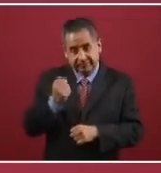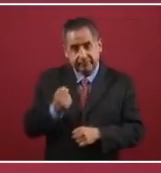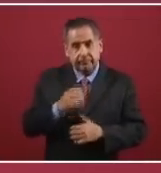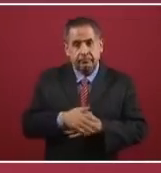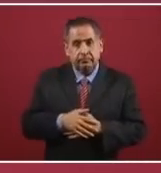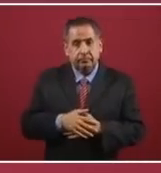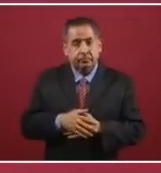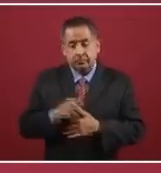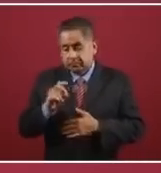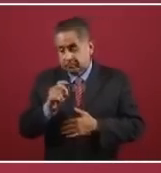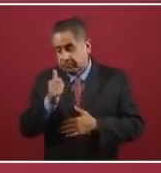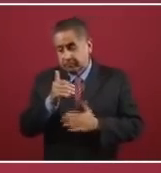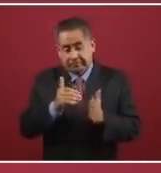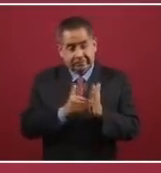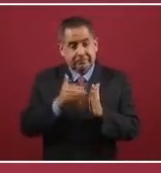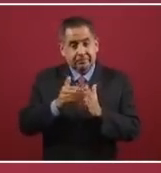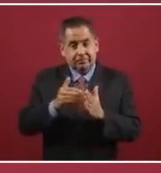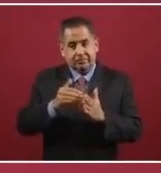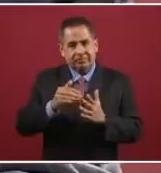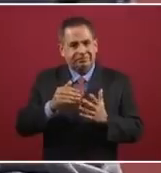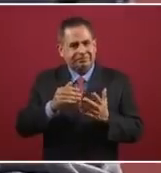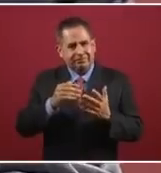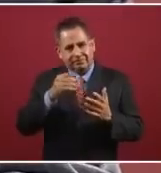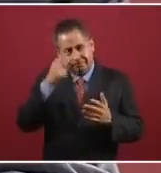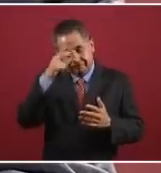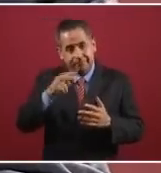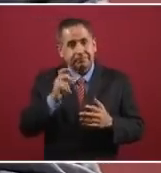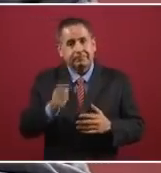Cuando hablo de 36 millones, estoy hablando de